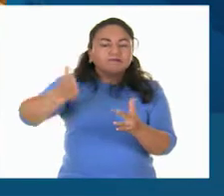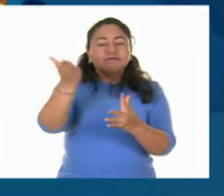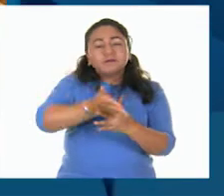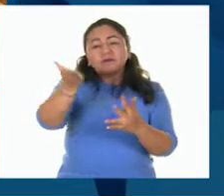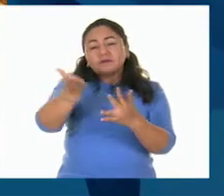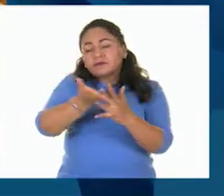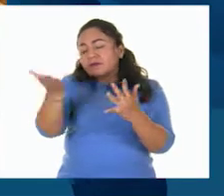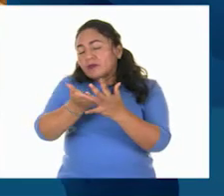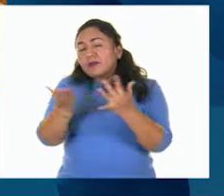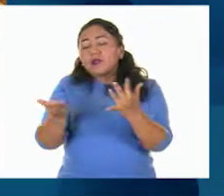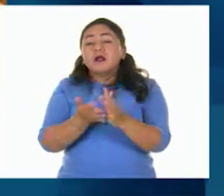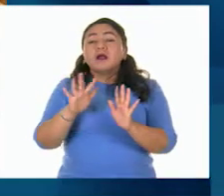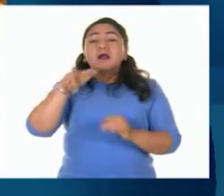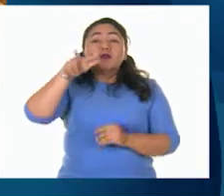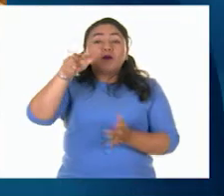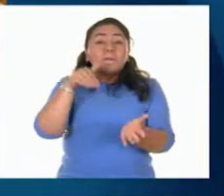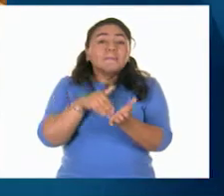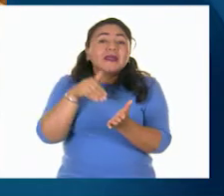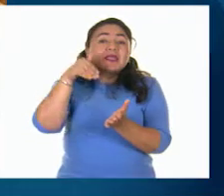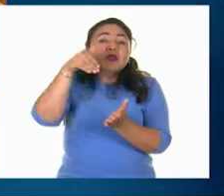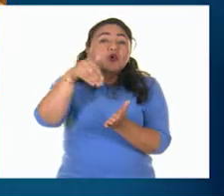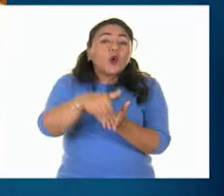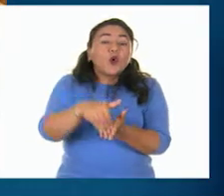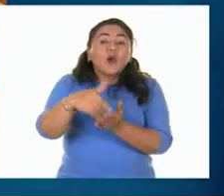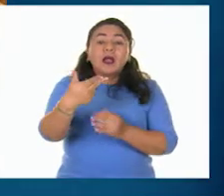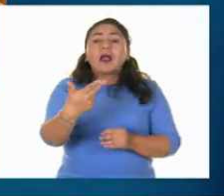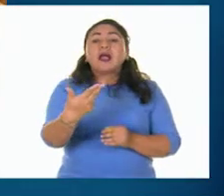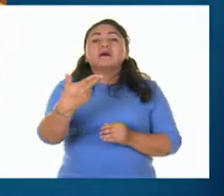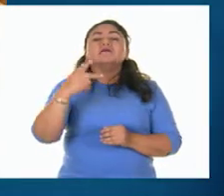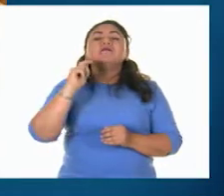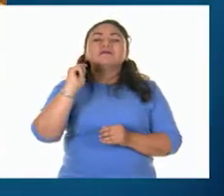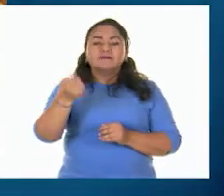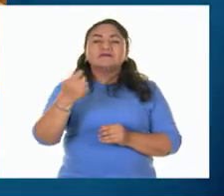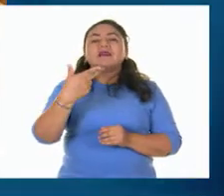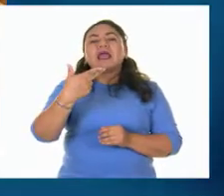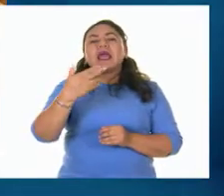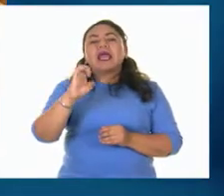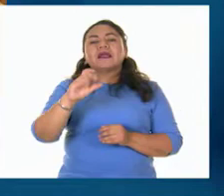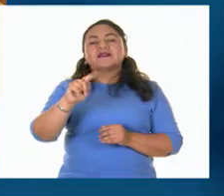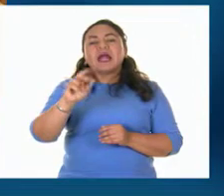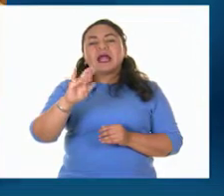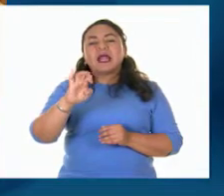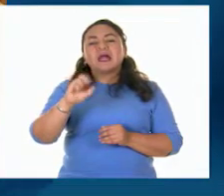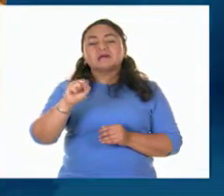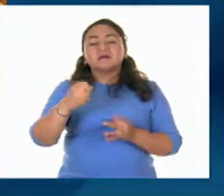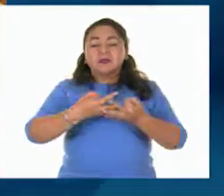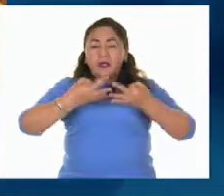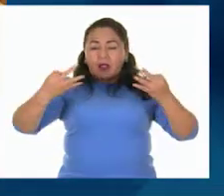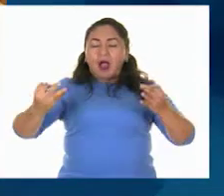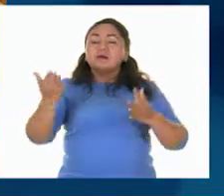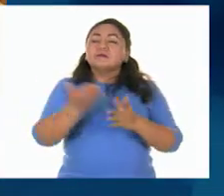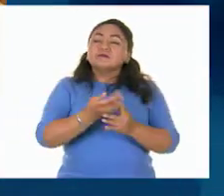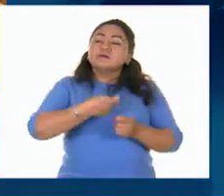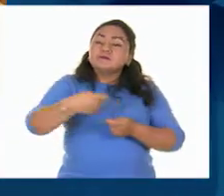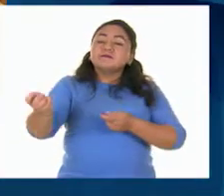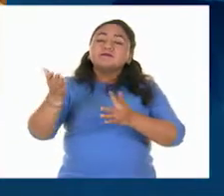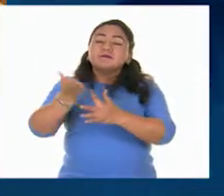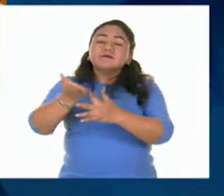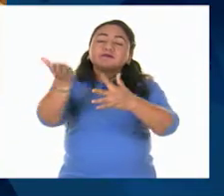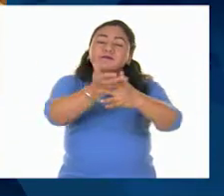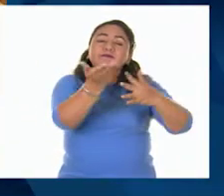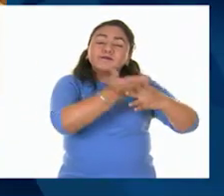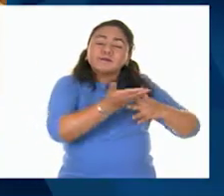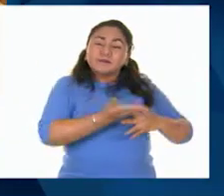repartieron casi 18 millones de hectáreas de las tierras más fértiles del país. Y se dotó con ellas a ejidatarios